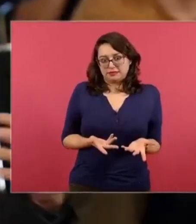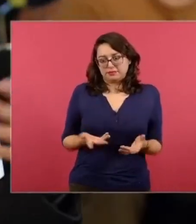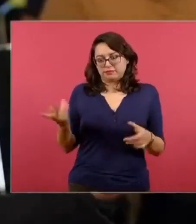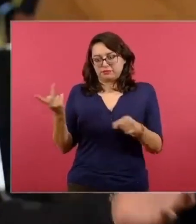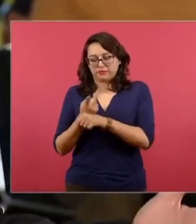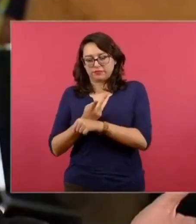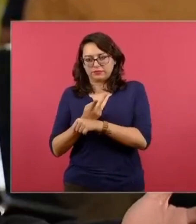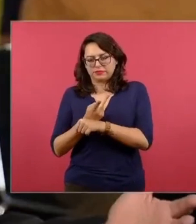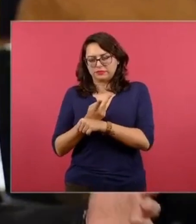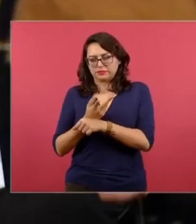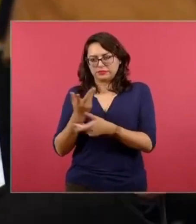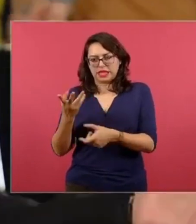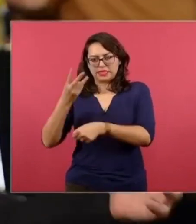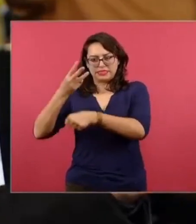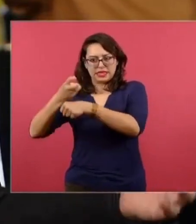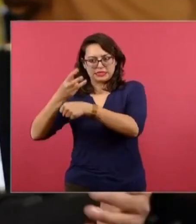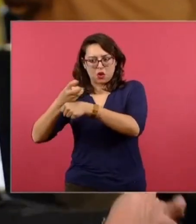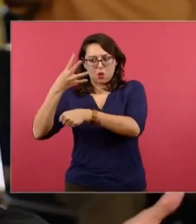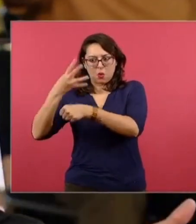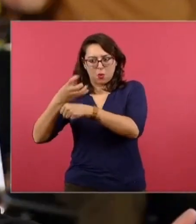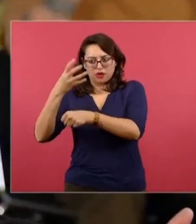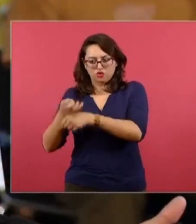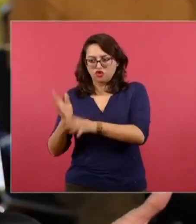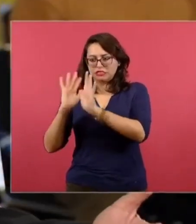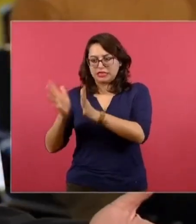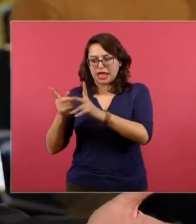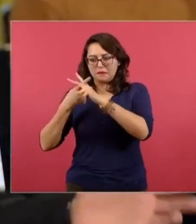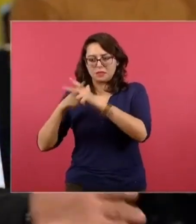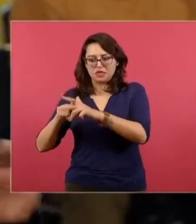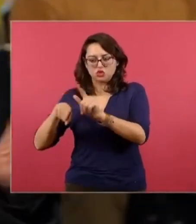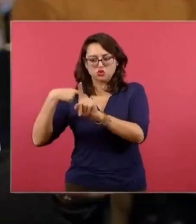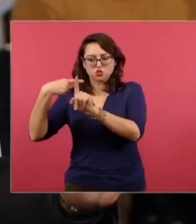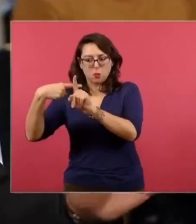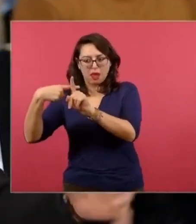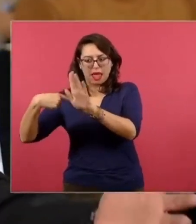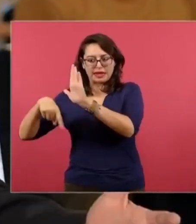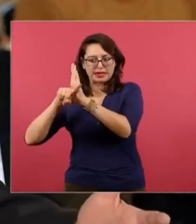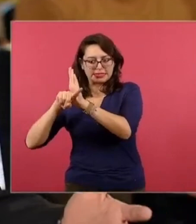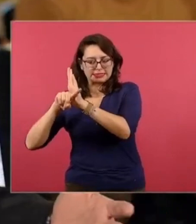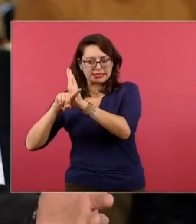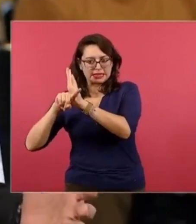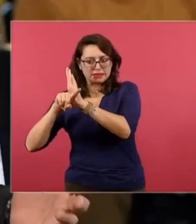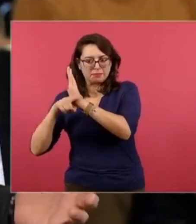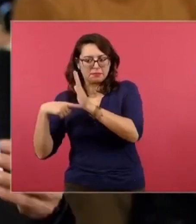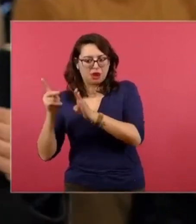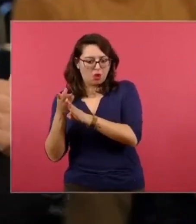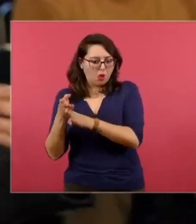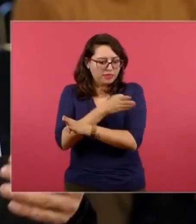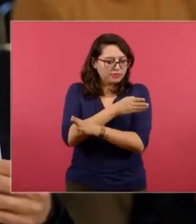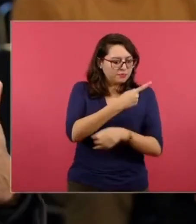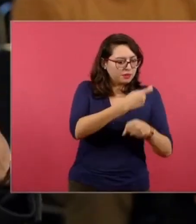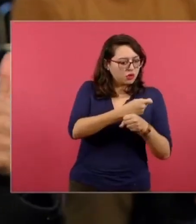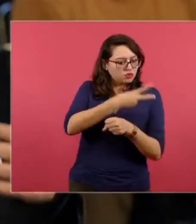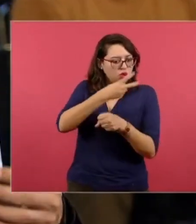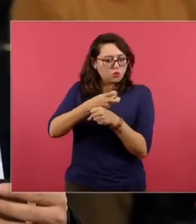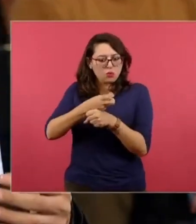segundo. Quiero pensar que eso lo resuelven en el trabajo del aula, ¿no? Eso, por poner un ejemplo, ¿no?